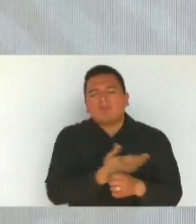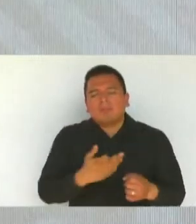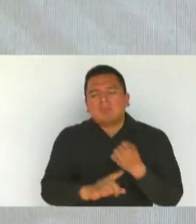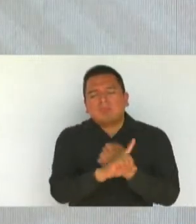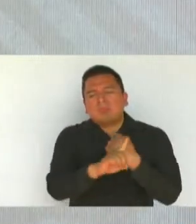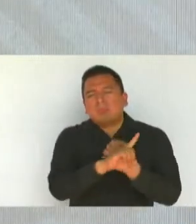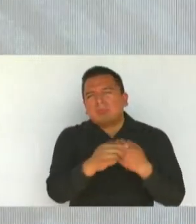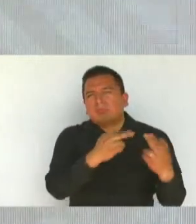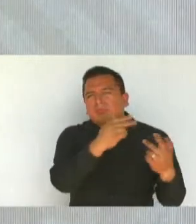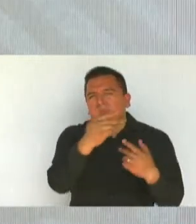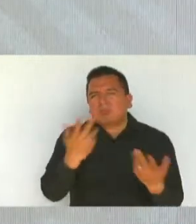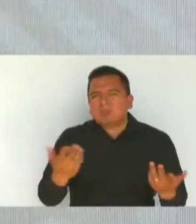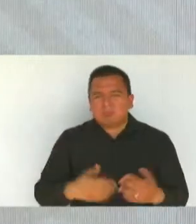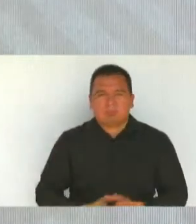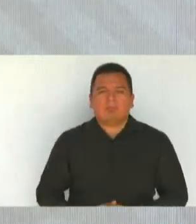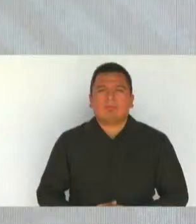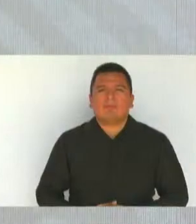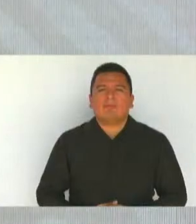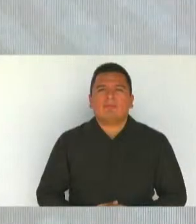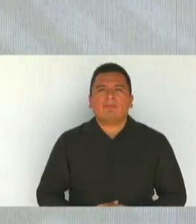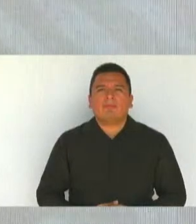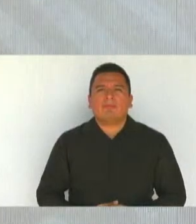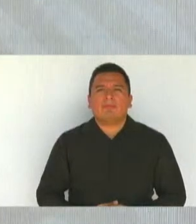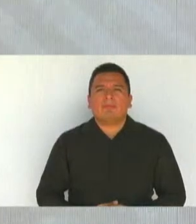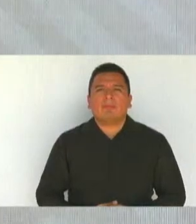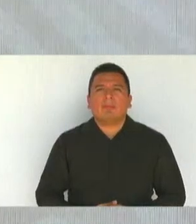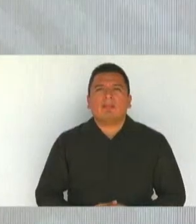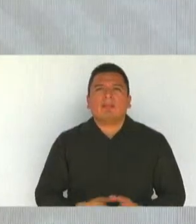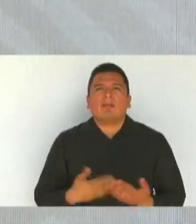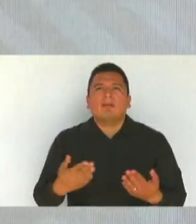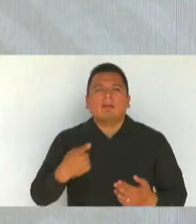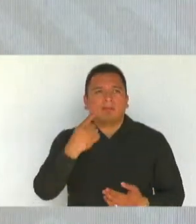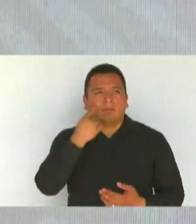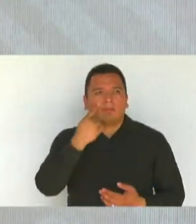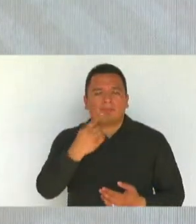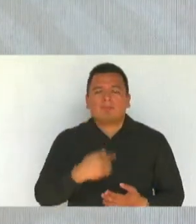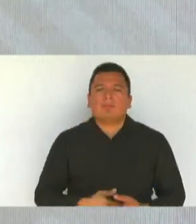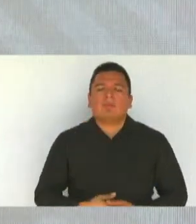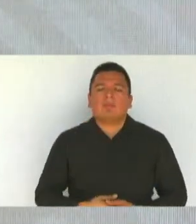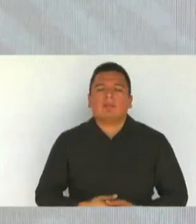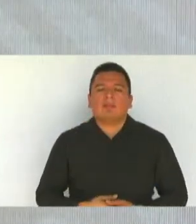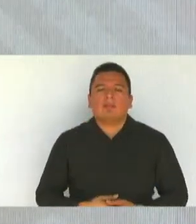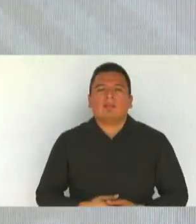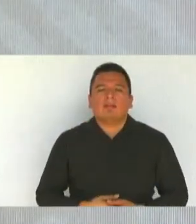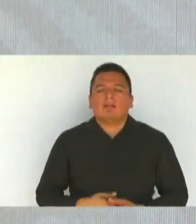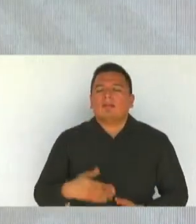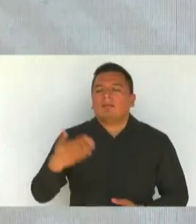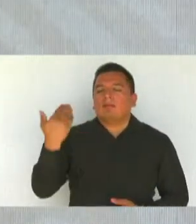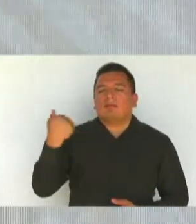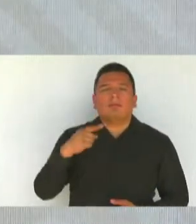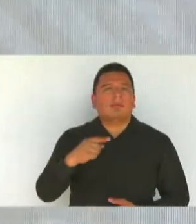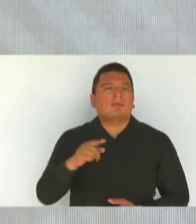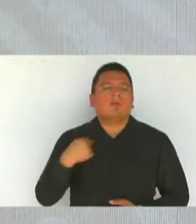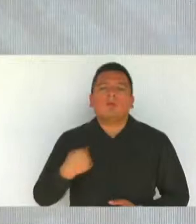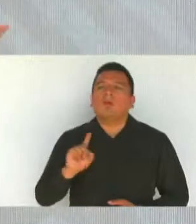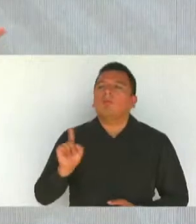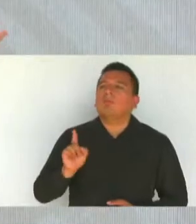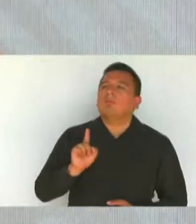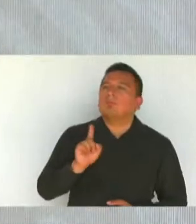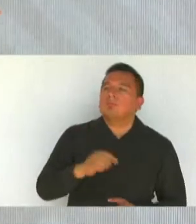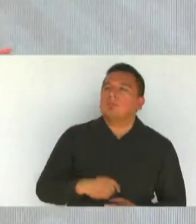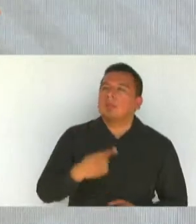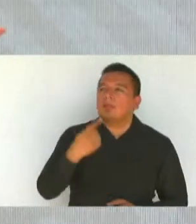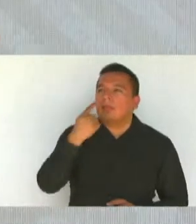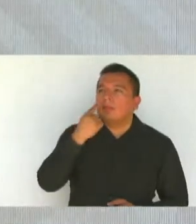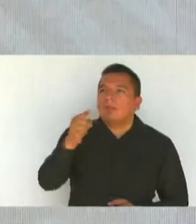vuelve fundamental. Normalmente, y voy a decir aquí algo, pasaba el otro día en la Secretaría de Economía, en donde yo